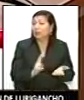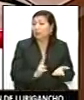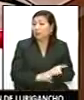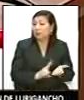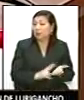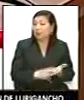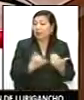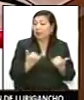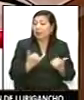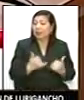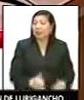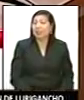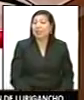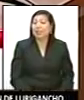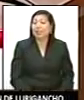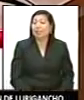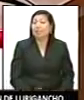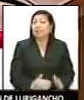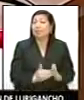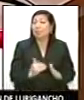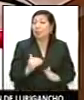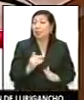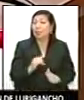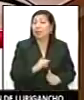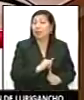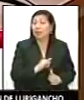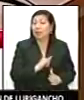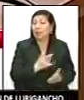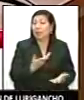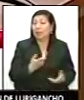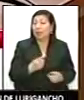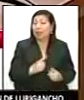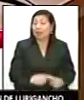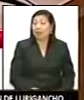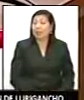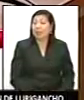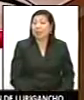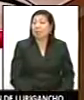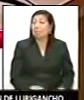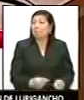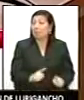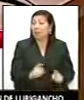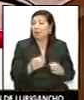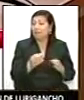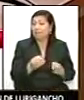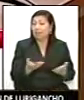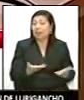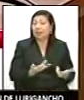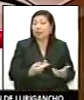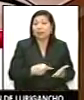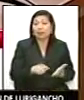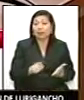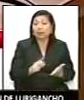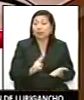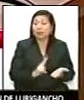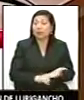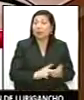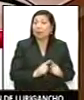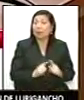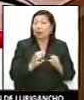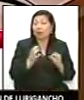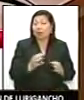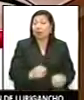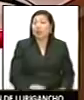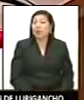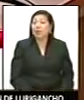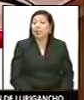social de ese nudo que lo estrangula, que es el FONAFE, y permita un verdadero relanzamiento de la seguridad social. Pero creo de verdad,